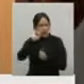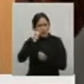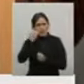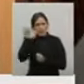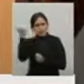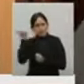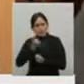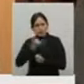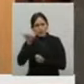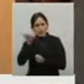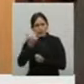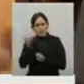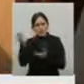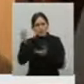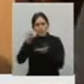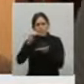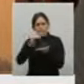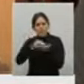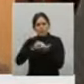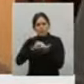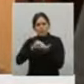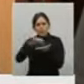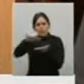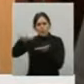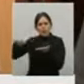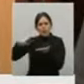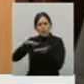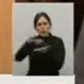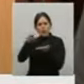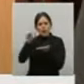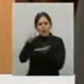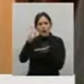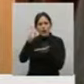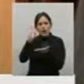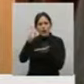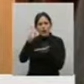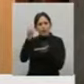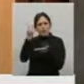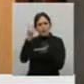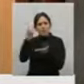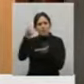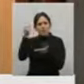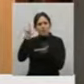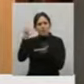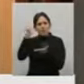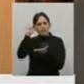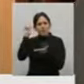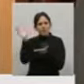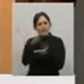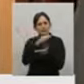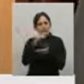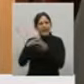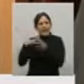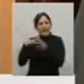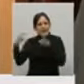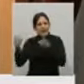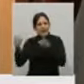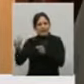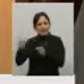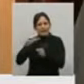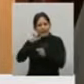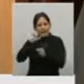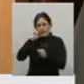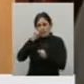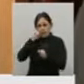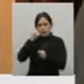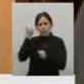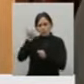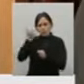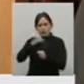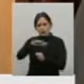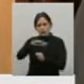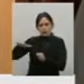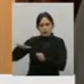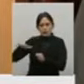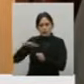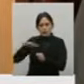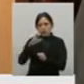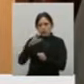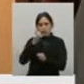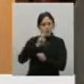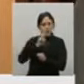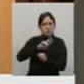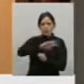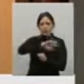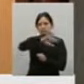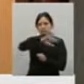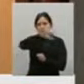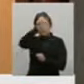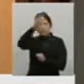de la región de Valle Grande, son maravillosos, ¿no? Y bueno, después, primero